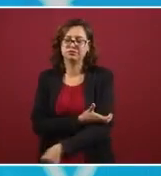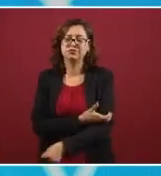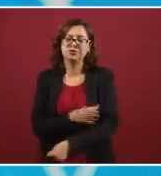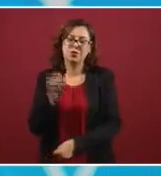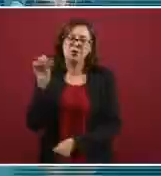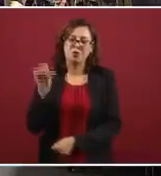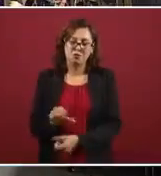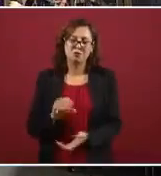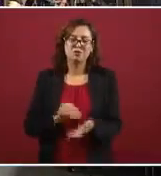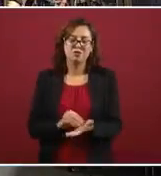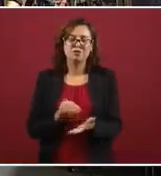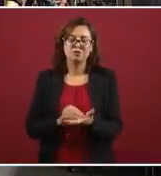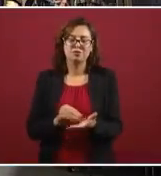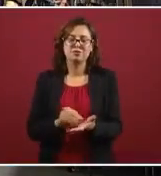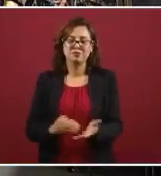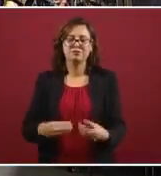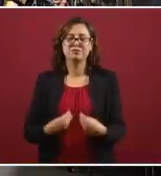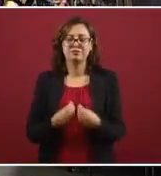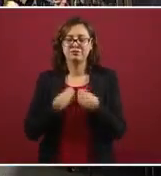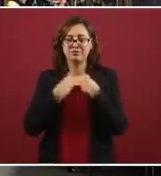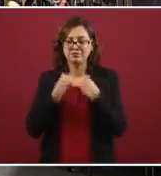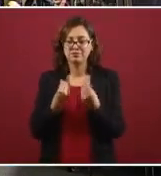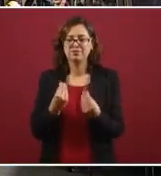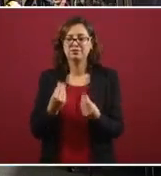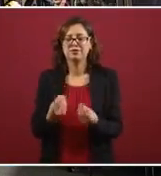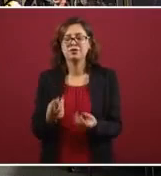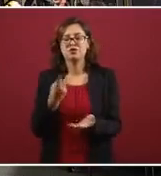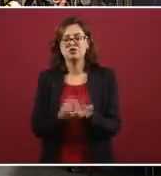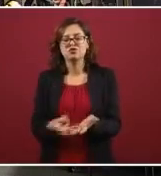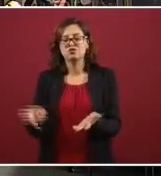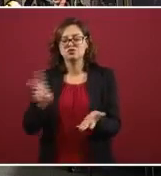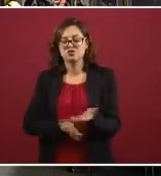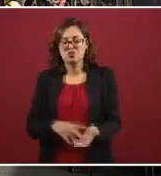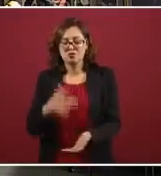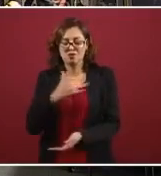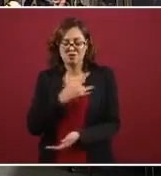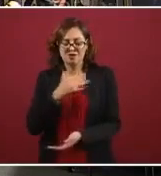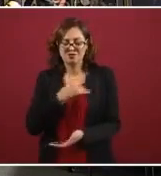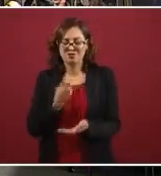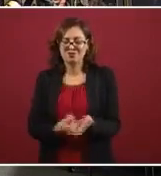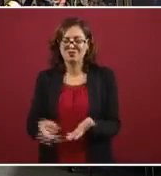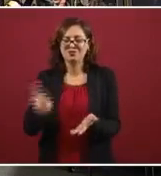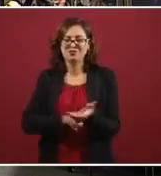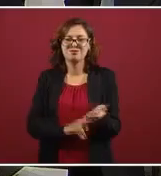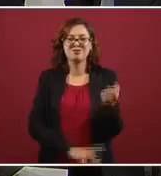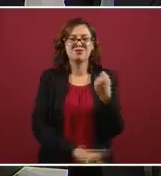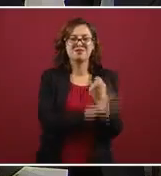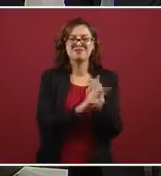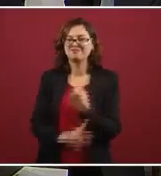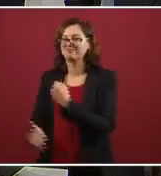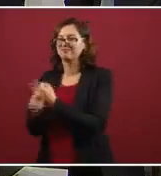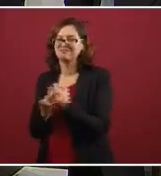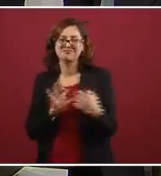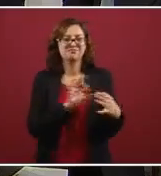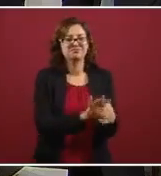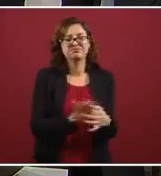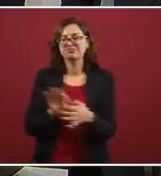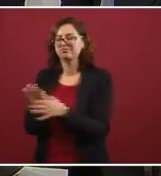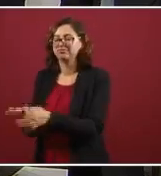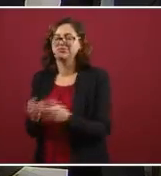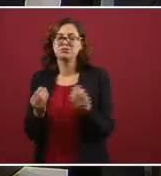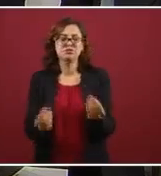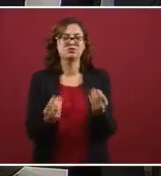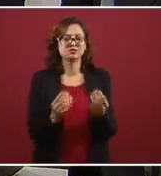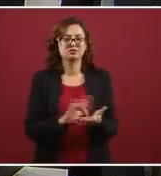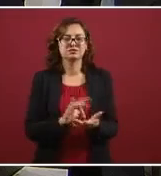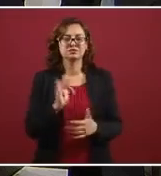hoy todavía aquí con su doble corazón, su doble nacionalidad. Muchas gracias. Por lo tanto, es un